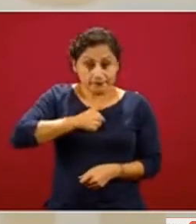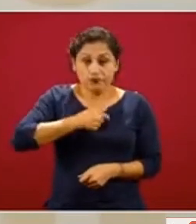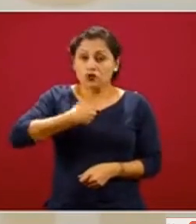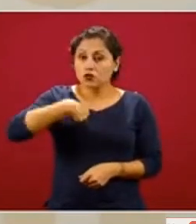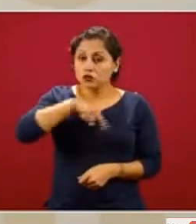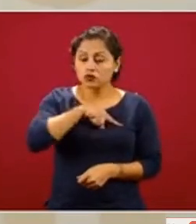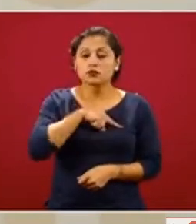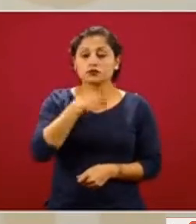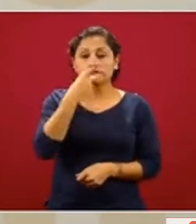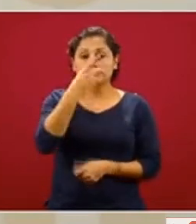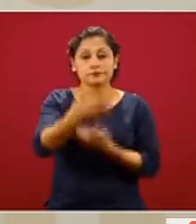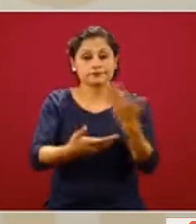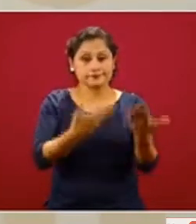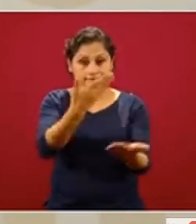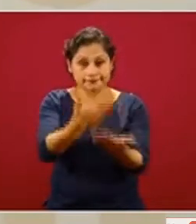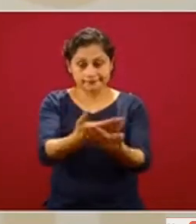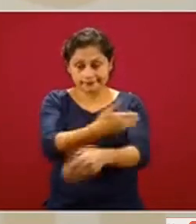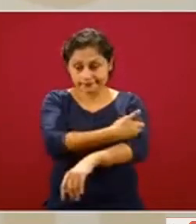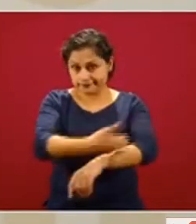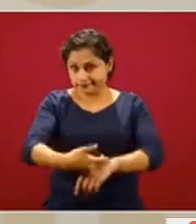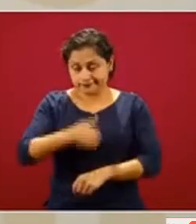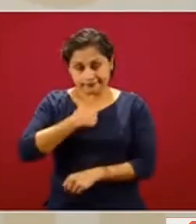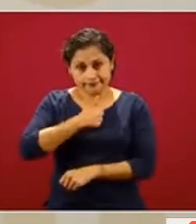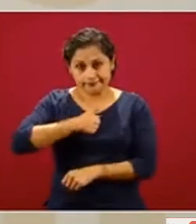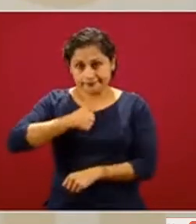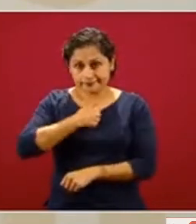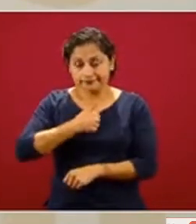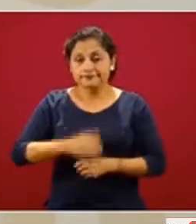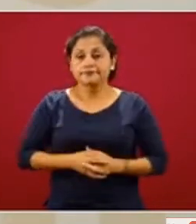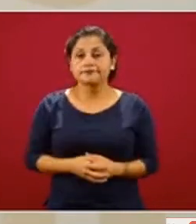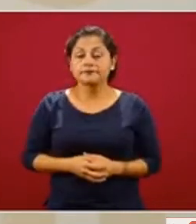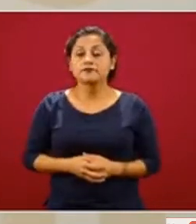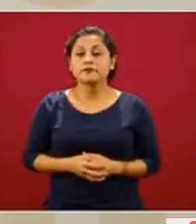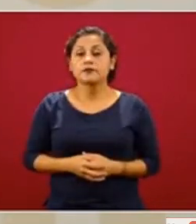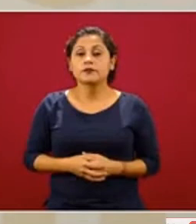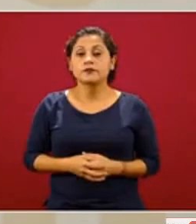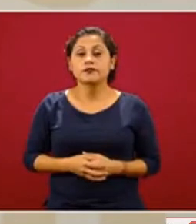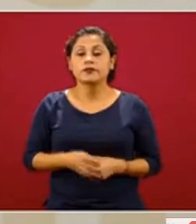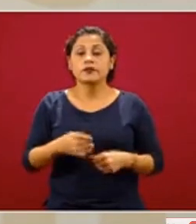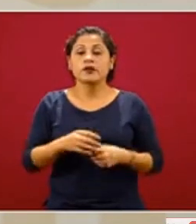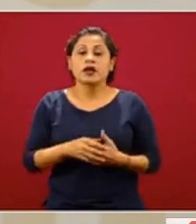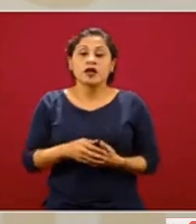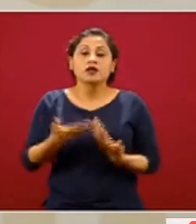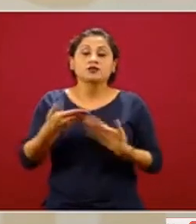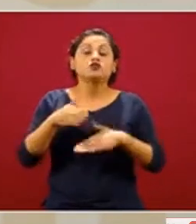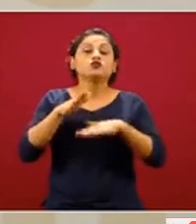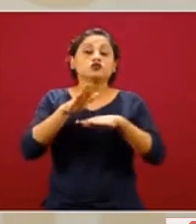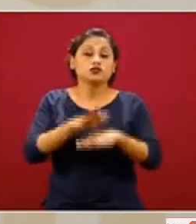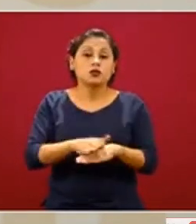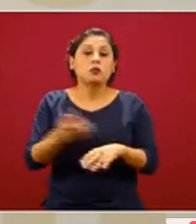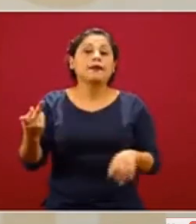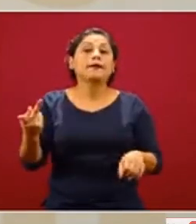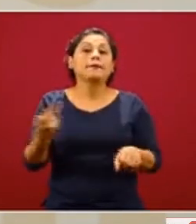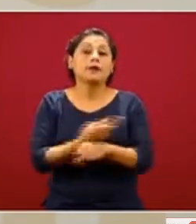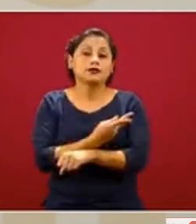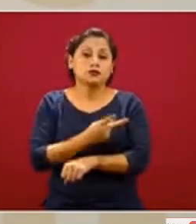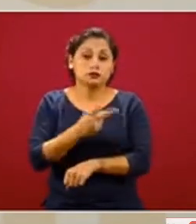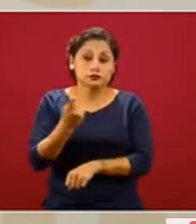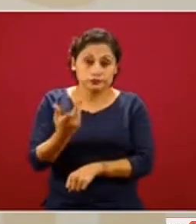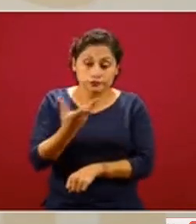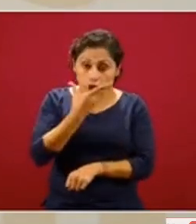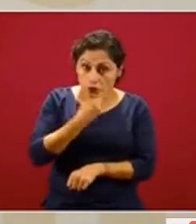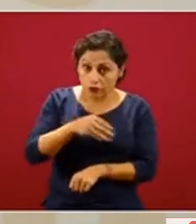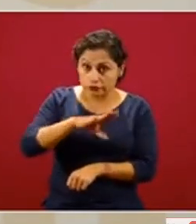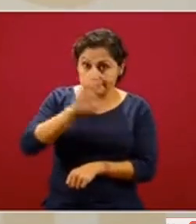pérdida de Giovanni López en este sentido. Sobre las circunstancias que llevaron a este lamentable deceso,